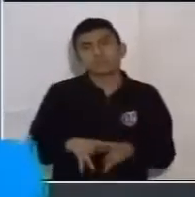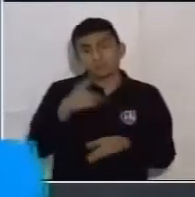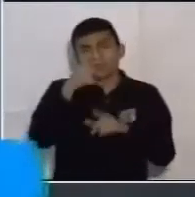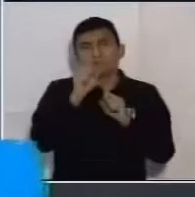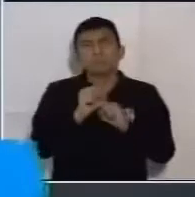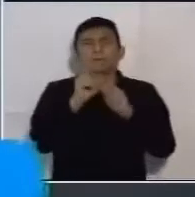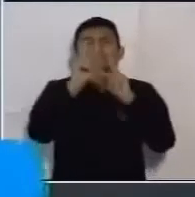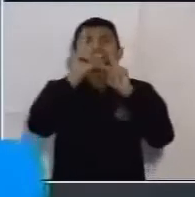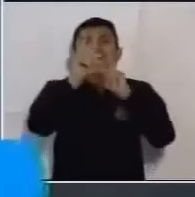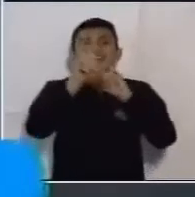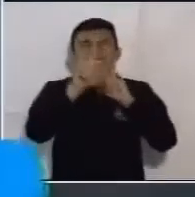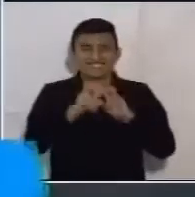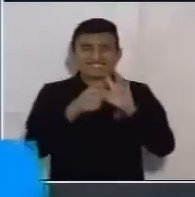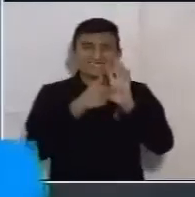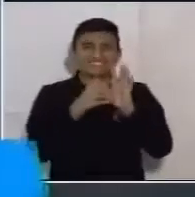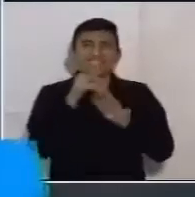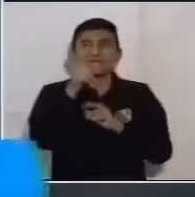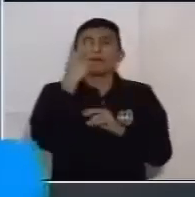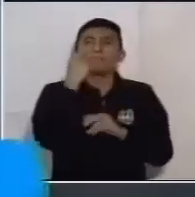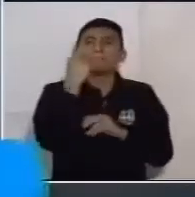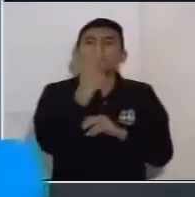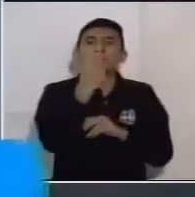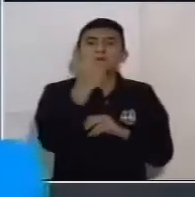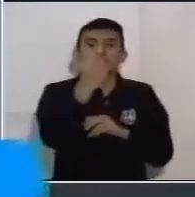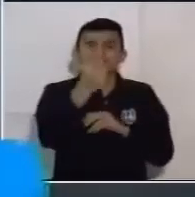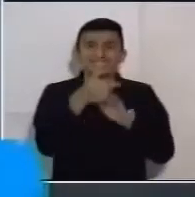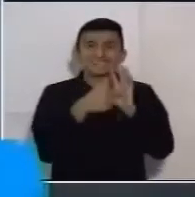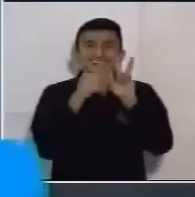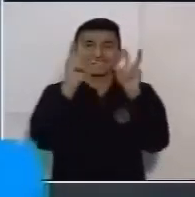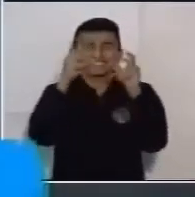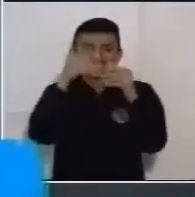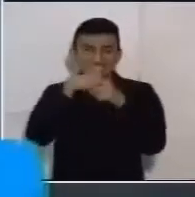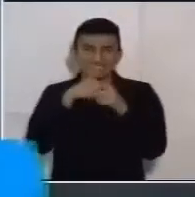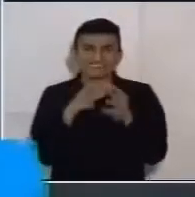Revisen. Busquen en sus apuntes.